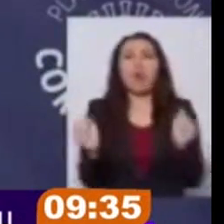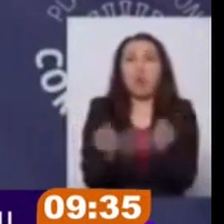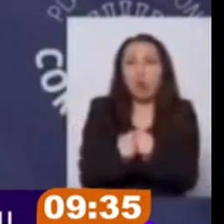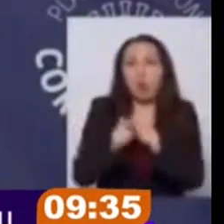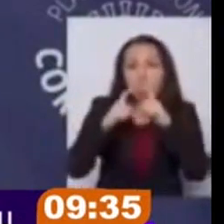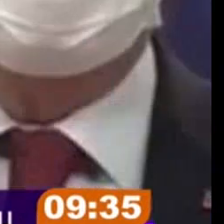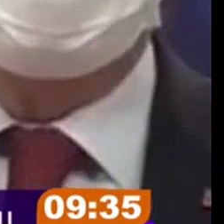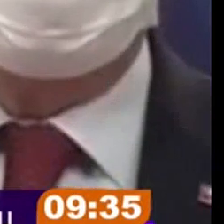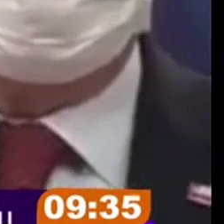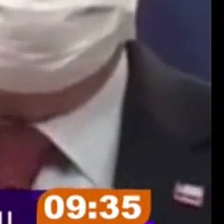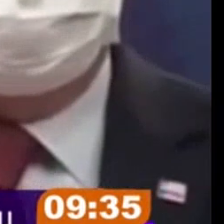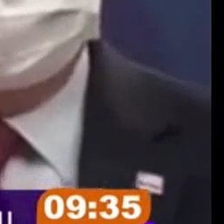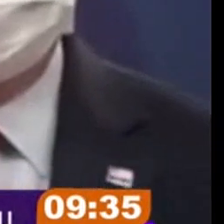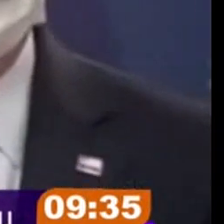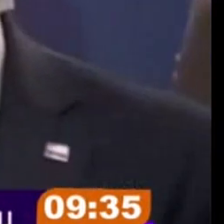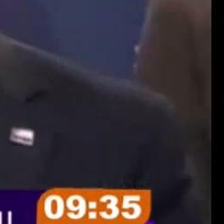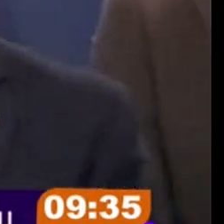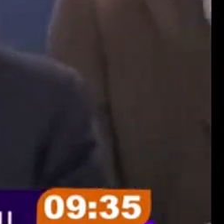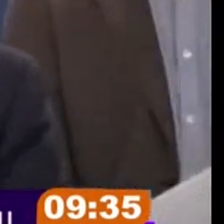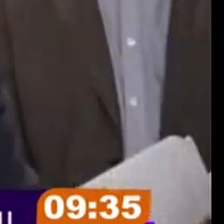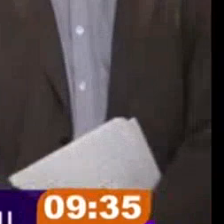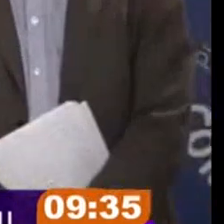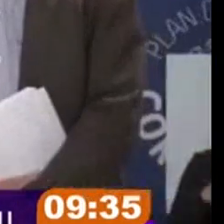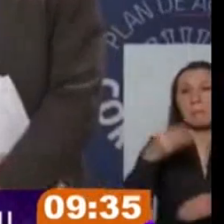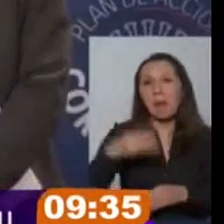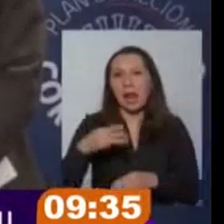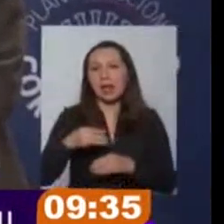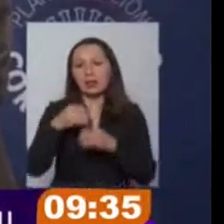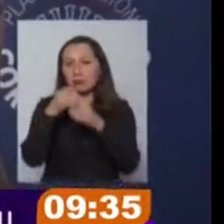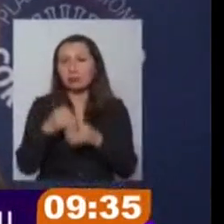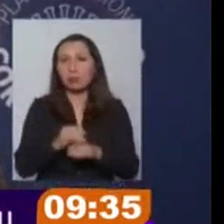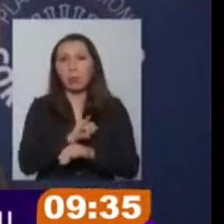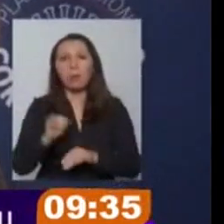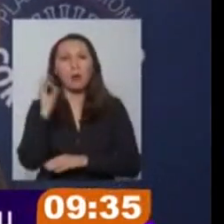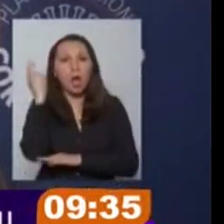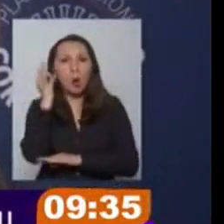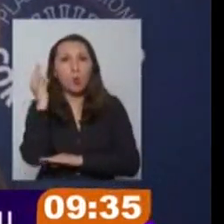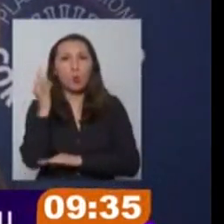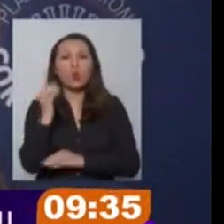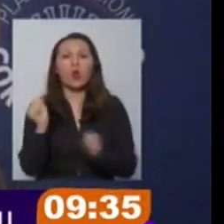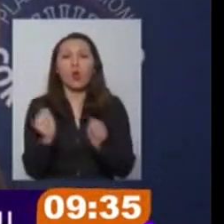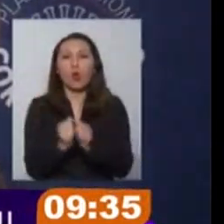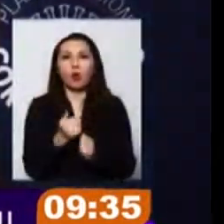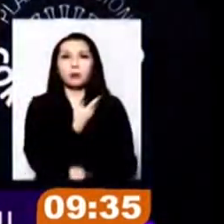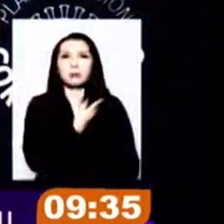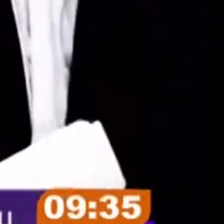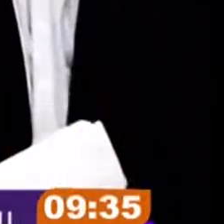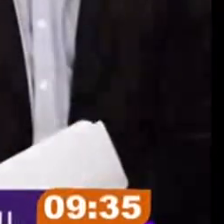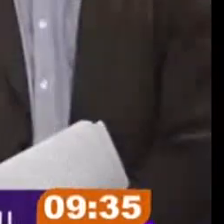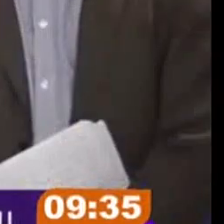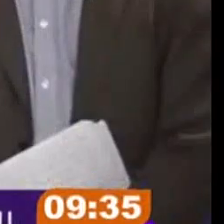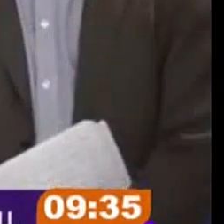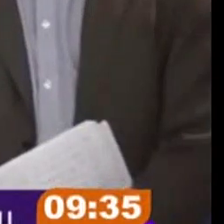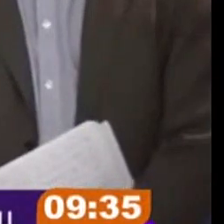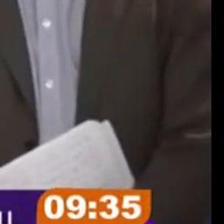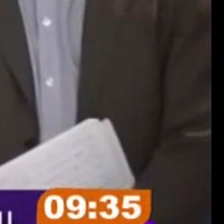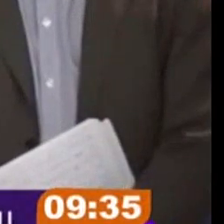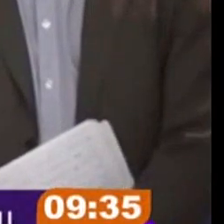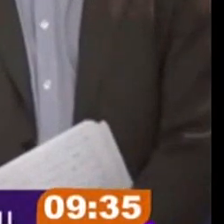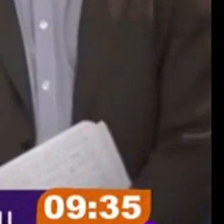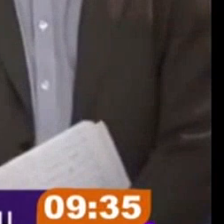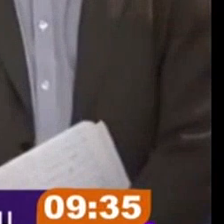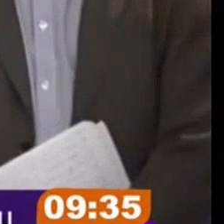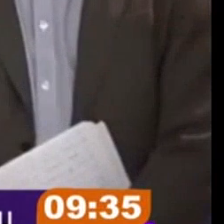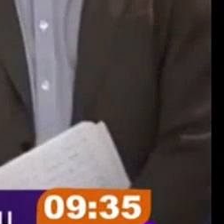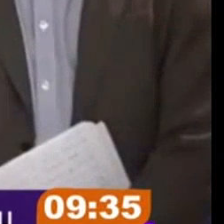con mascarilla. Pasaron 24 horas nada más para que Jaime Mañalich se refiriera a esa frase. Lo hizo con una broma,